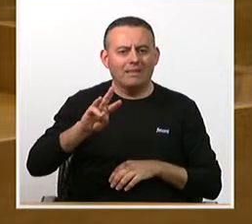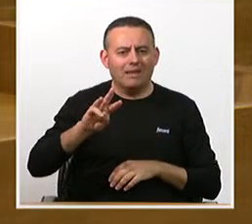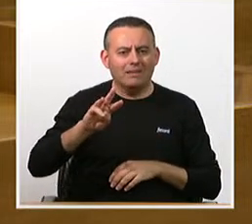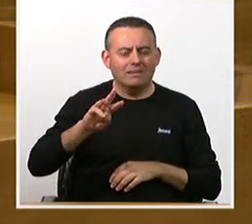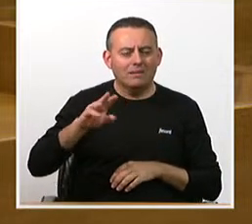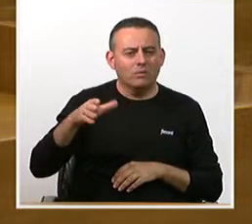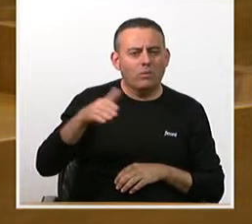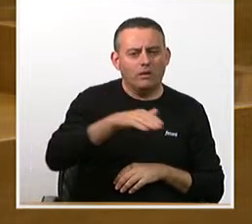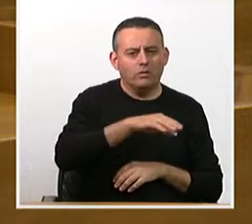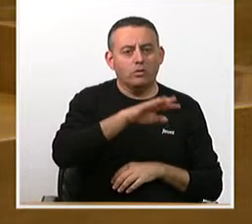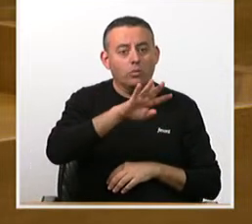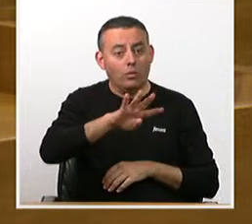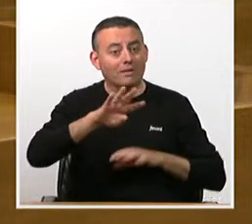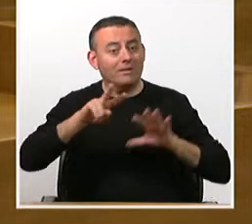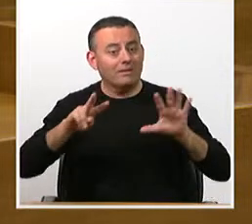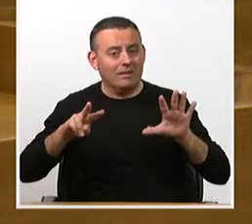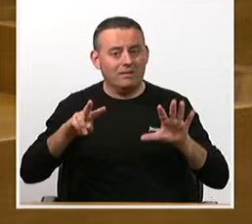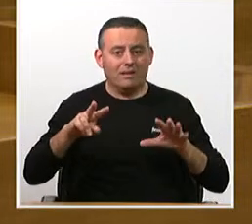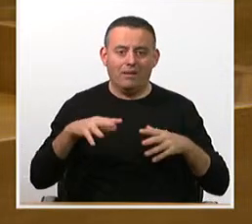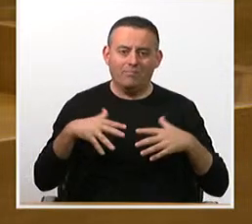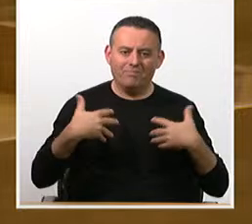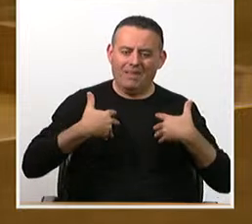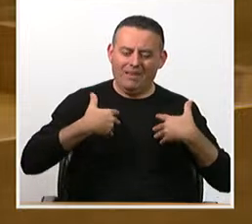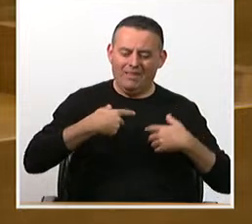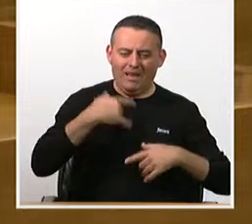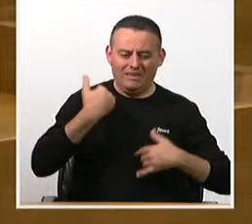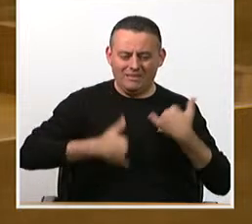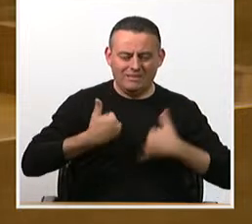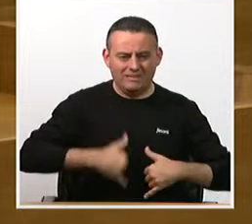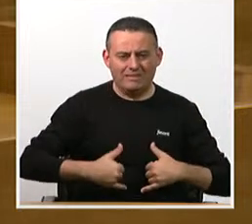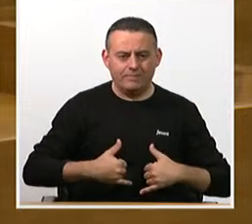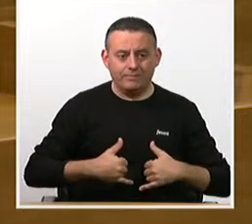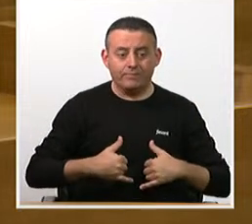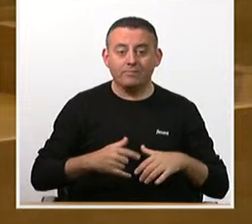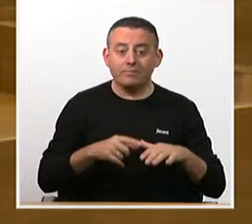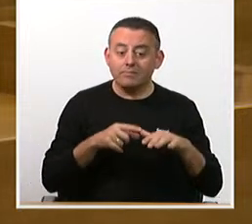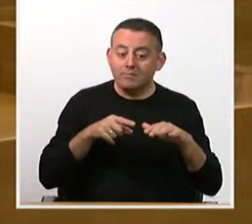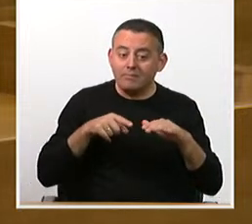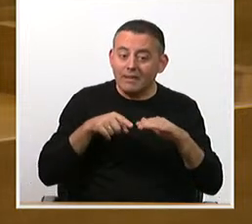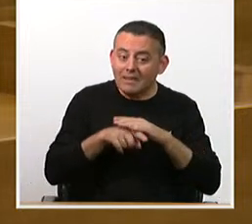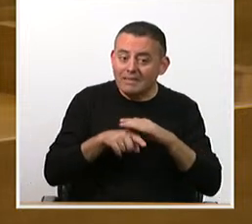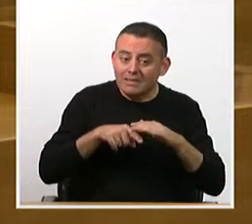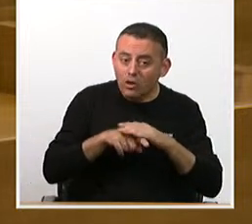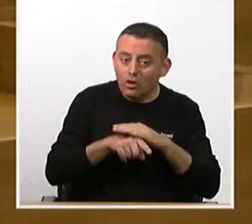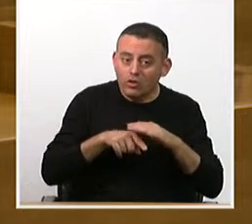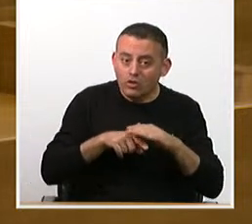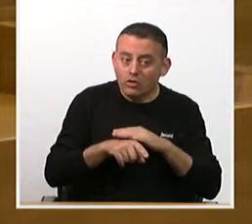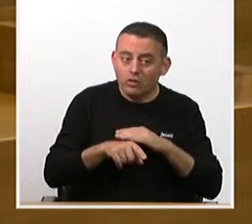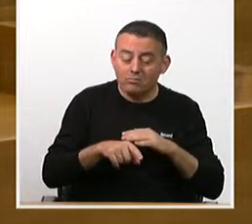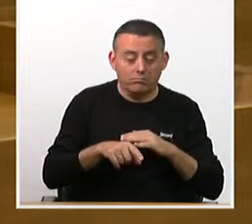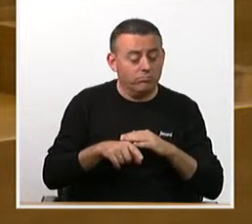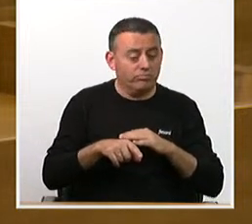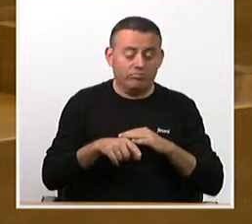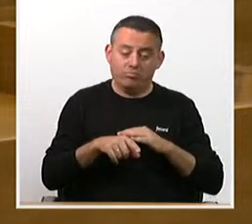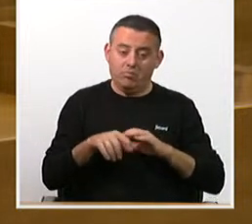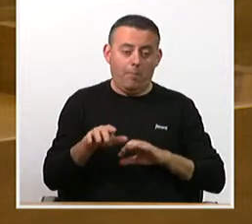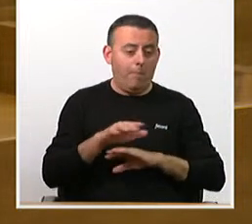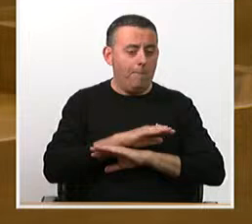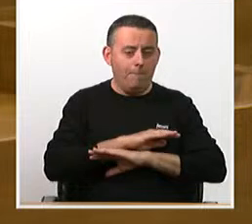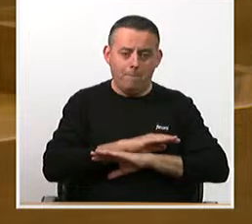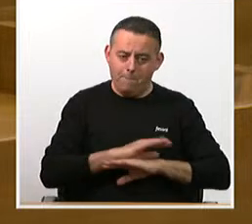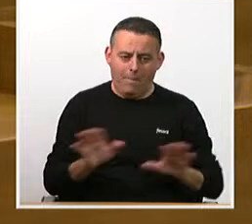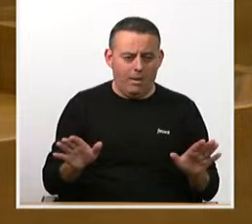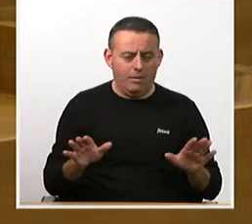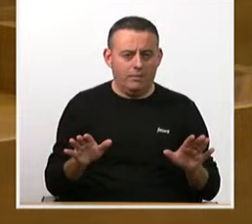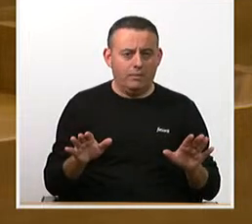47 más y cuya gestión todos lo sabemos aquí dejó mucho que desear no repitamos la historia por